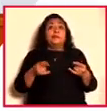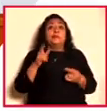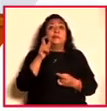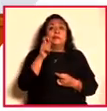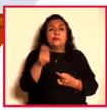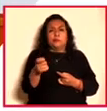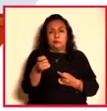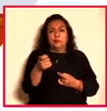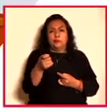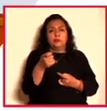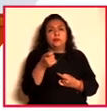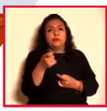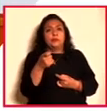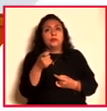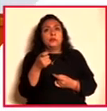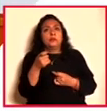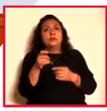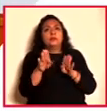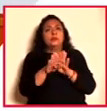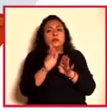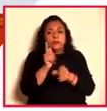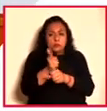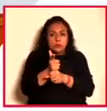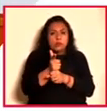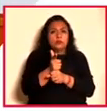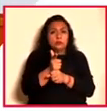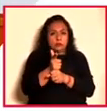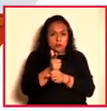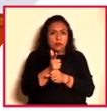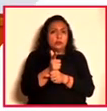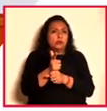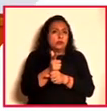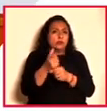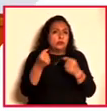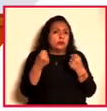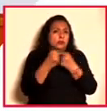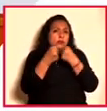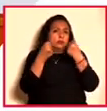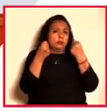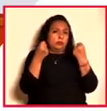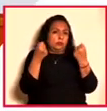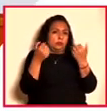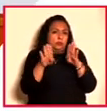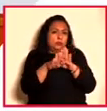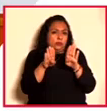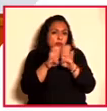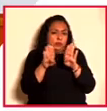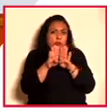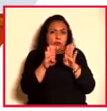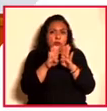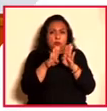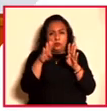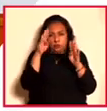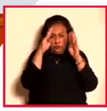contrapunto. Es encontrarnos con un choque de subjetividades, con pensar